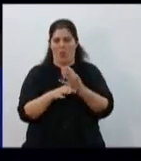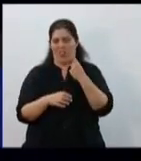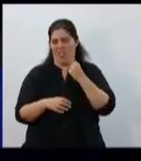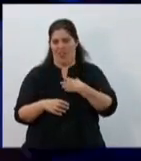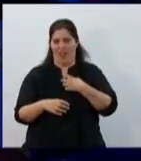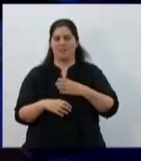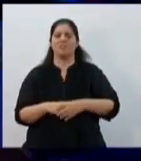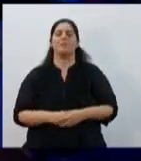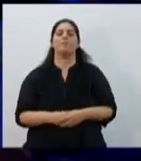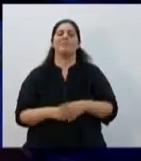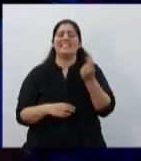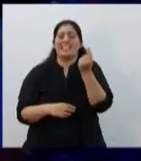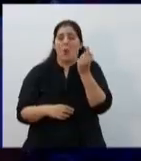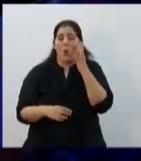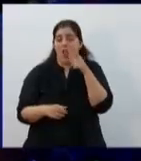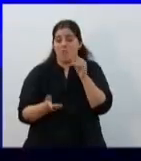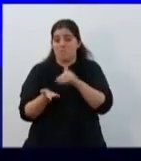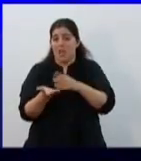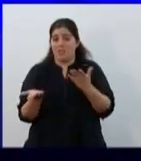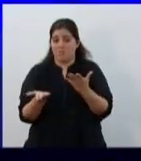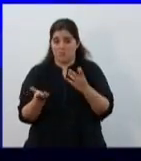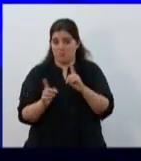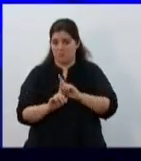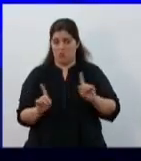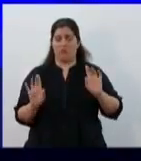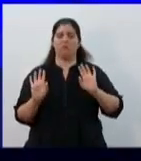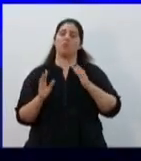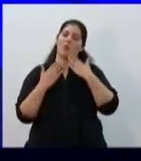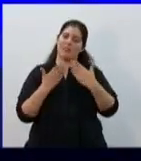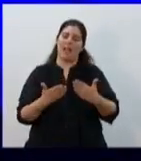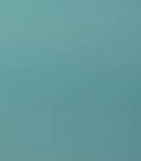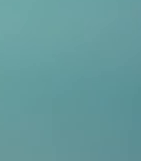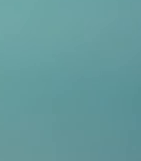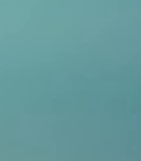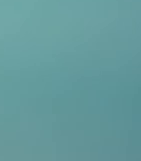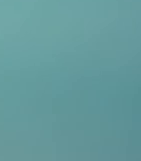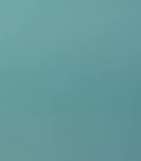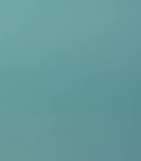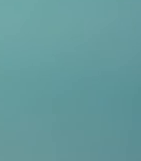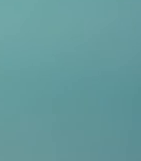Quedan algunos segundos, no los va a utilizar. No. Le agradecemos muchísimo de esta forma.